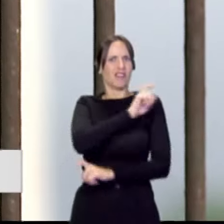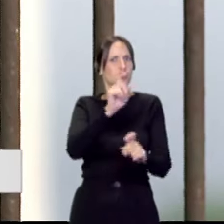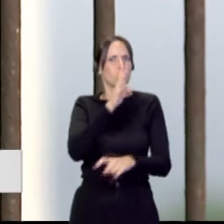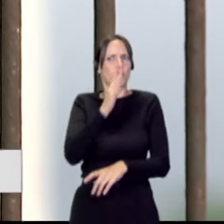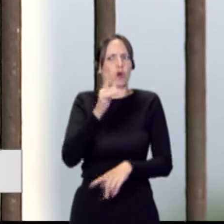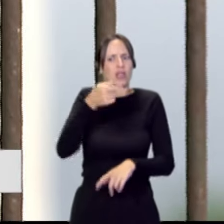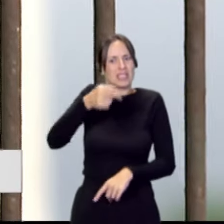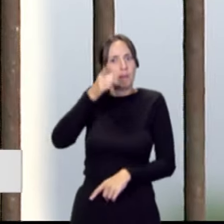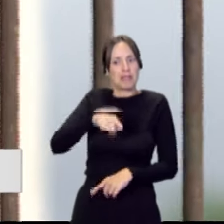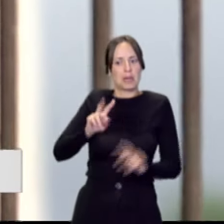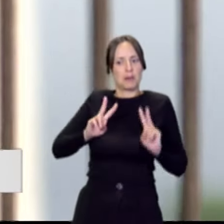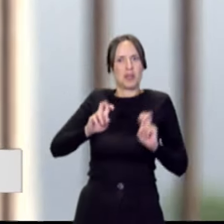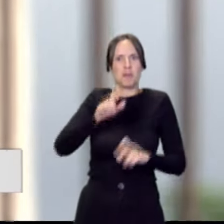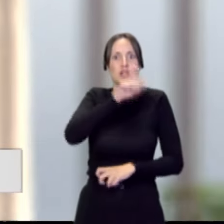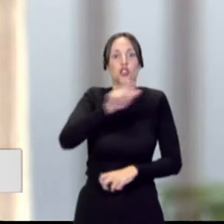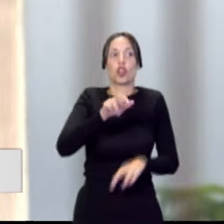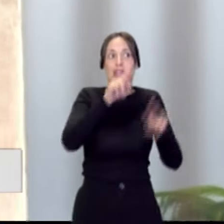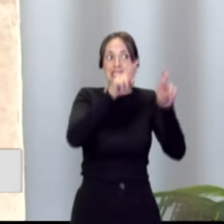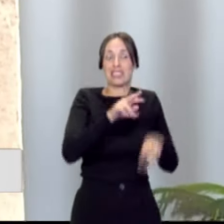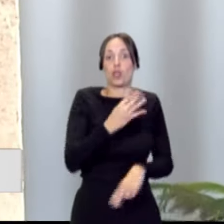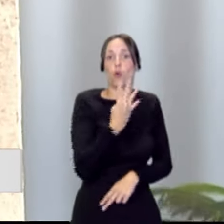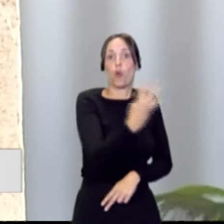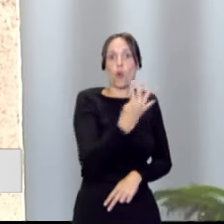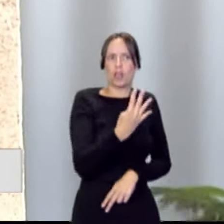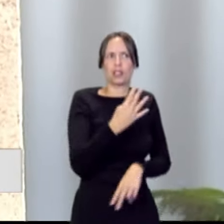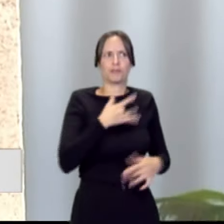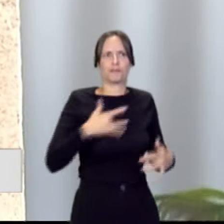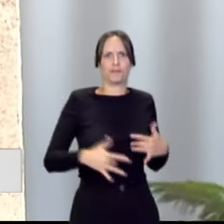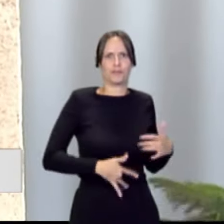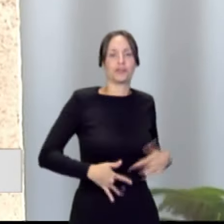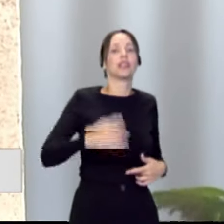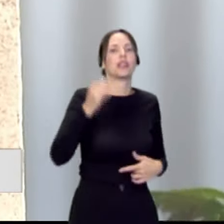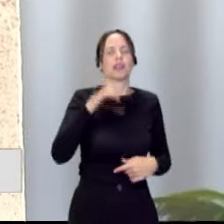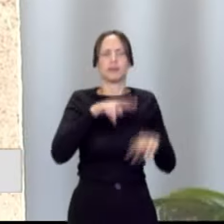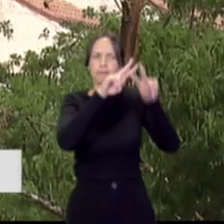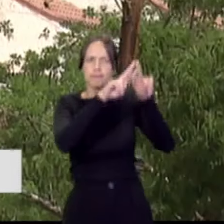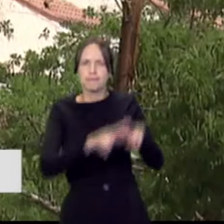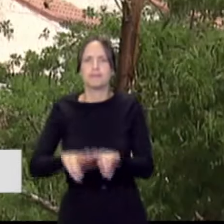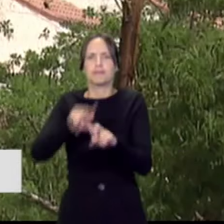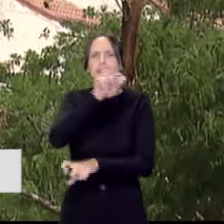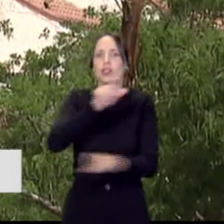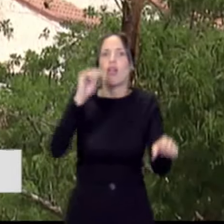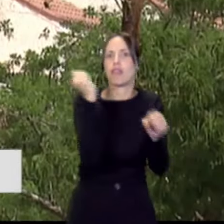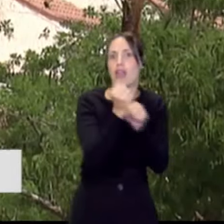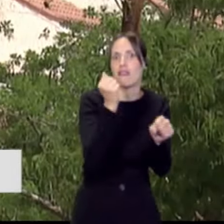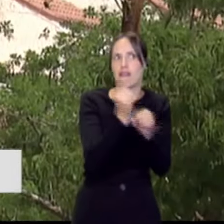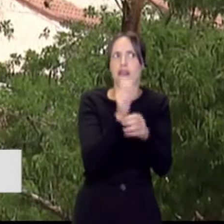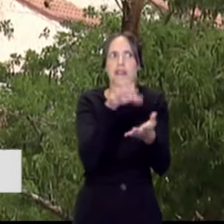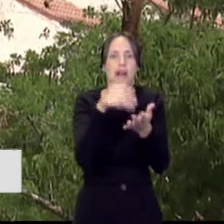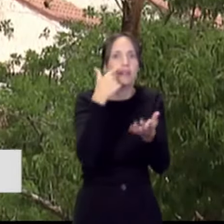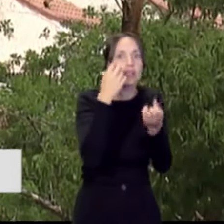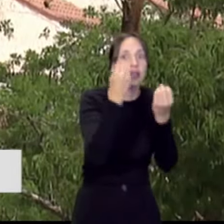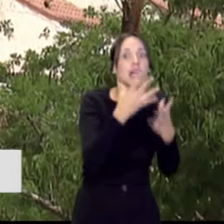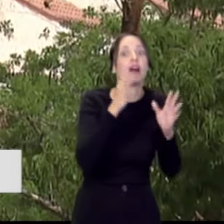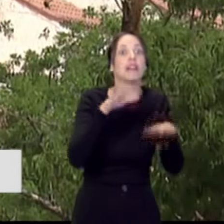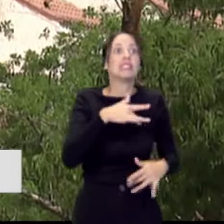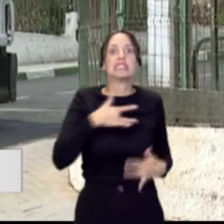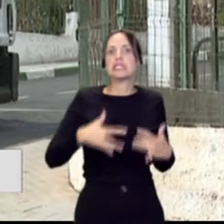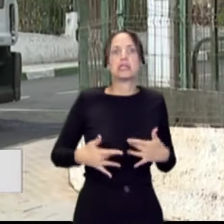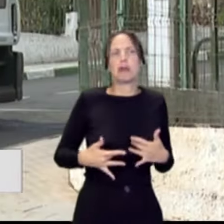cuando 4 residentes empezaron con síntomas. También se ha realizado un cribado entre los trabajadores del centro, aunque estos no tenían ningún síntoma o